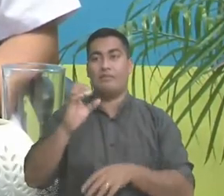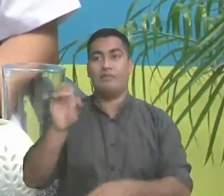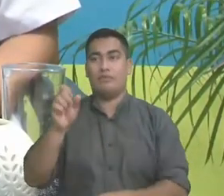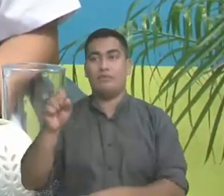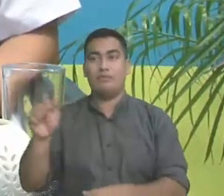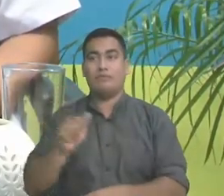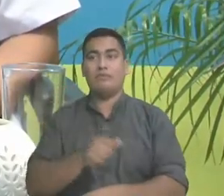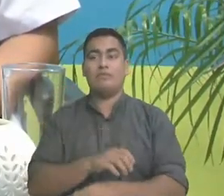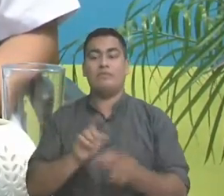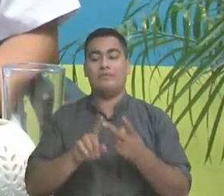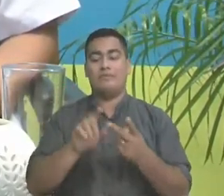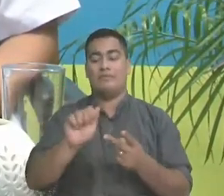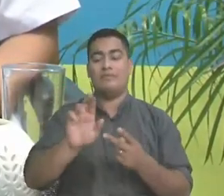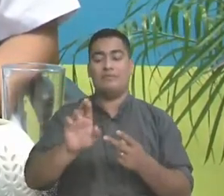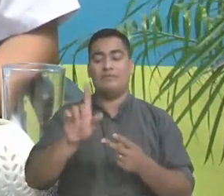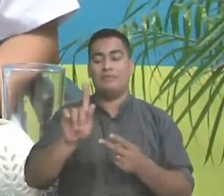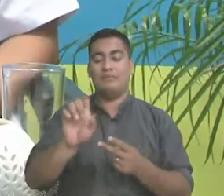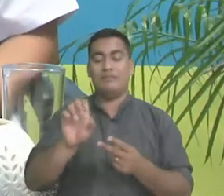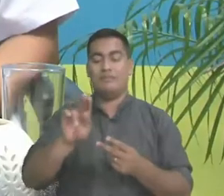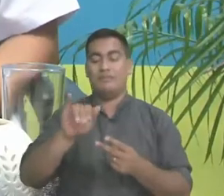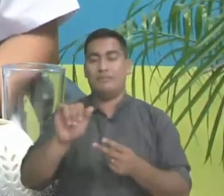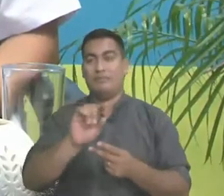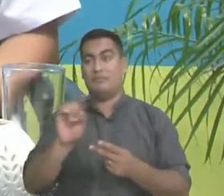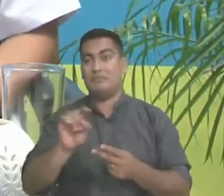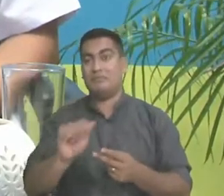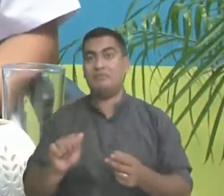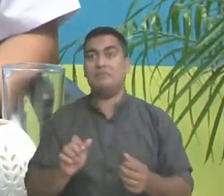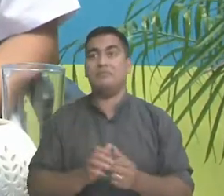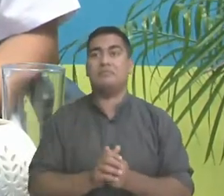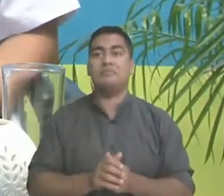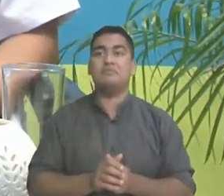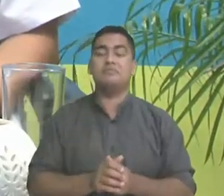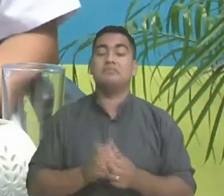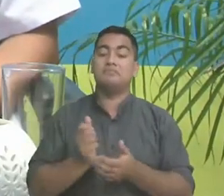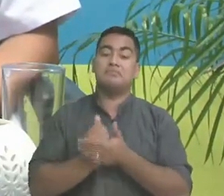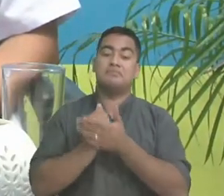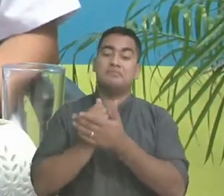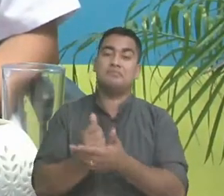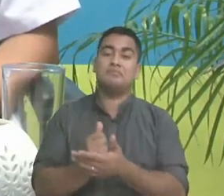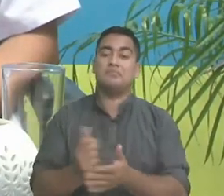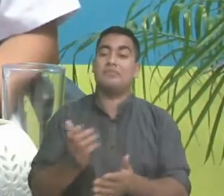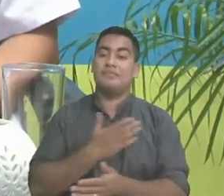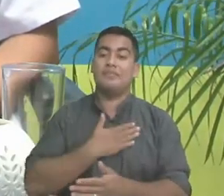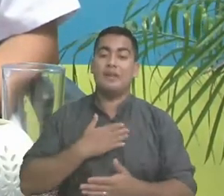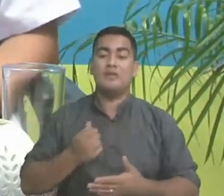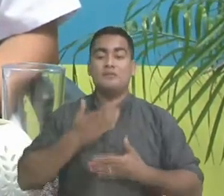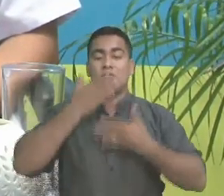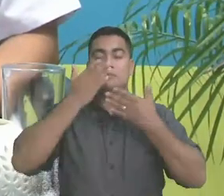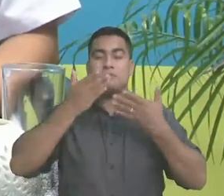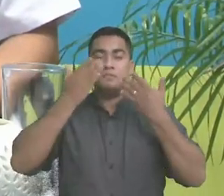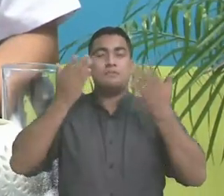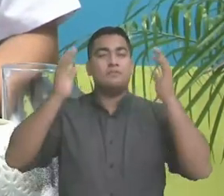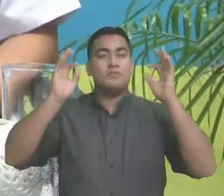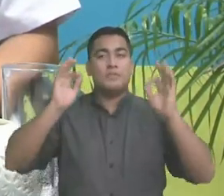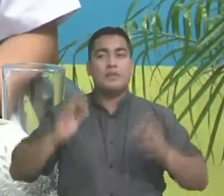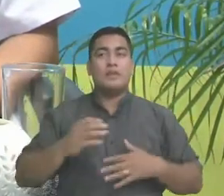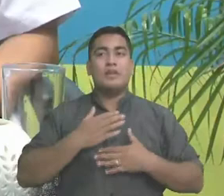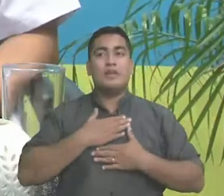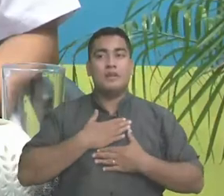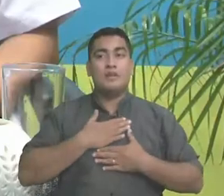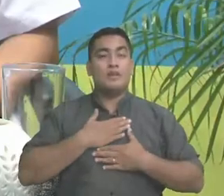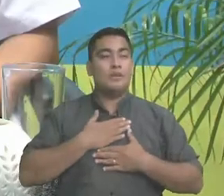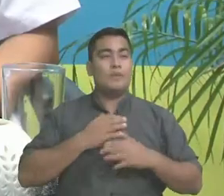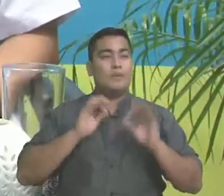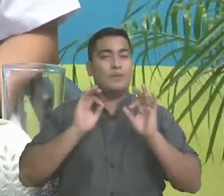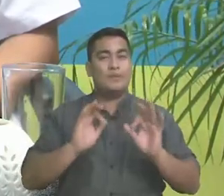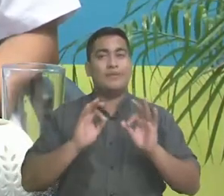de Artemisa, que el proceso se llama moxabustión. Entonces se les ayuda a mejorar la respiración, a calentar en la